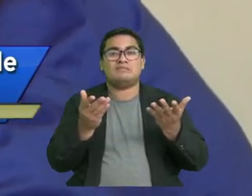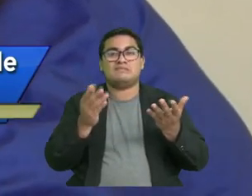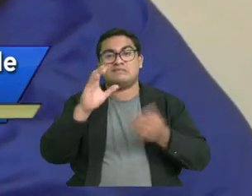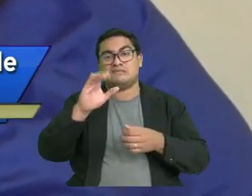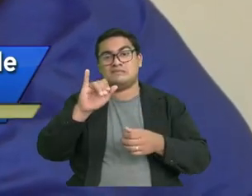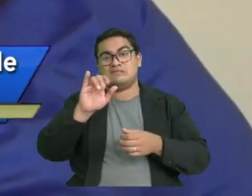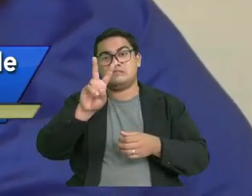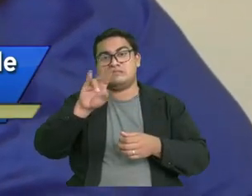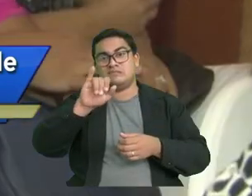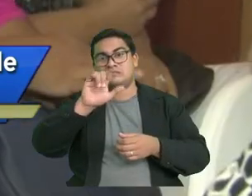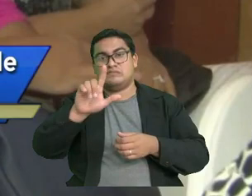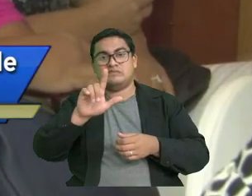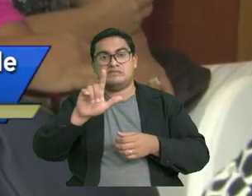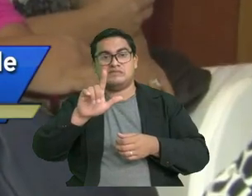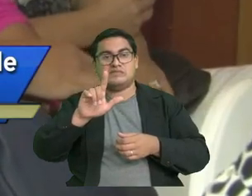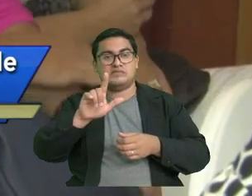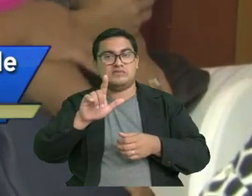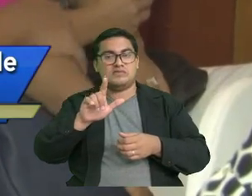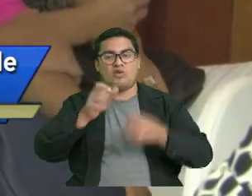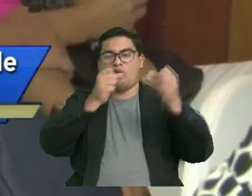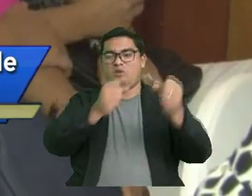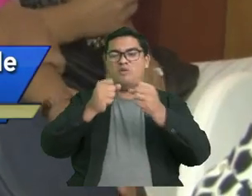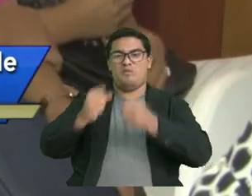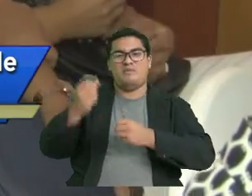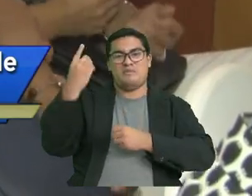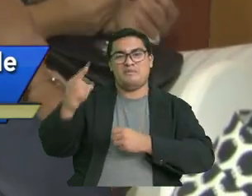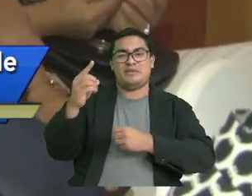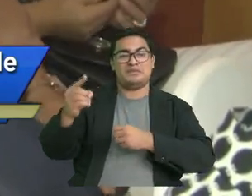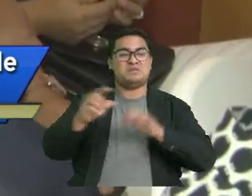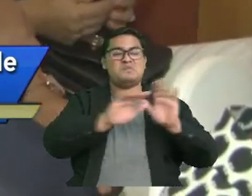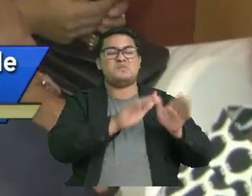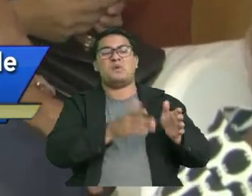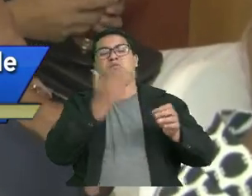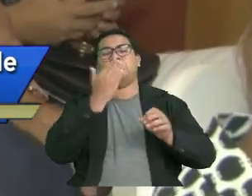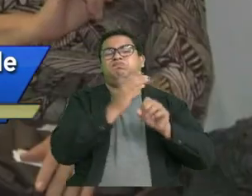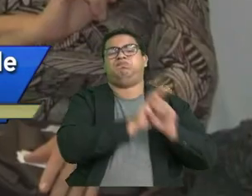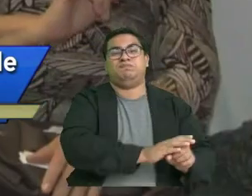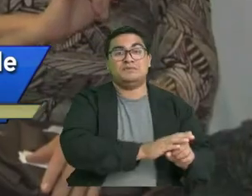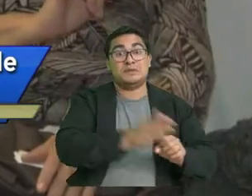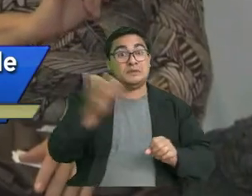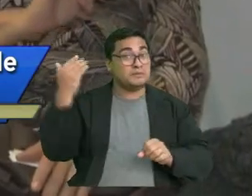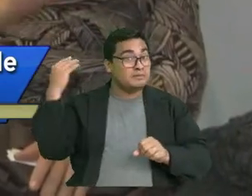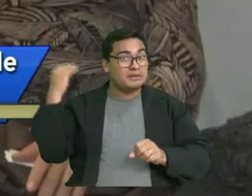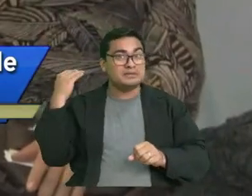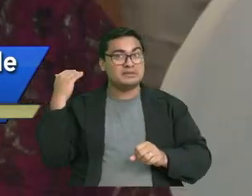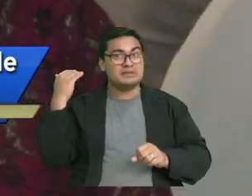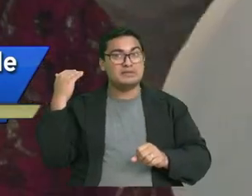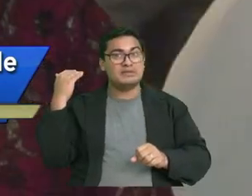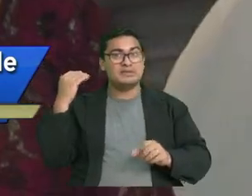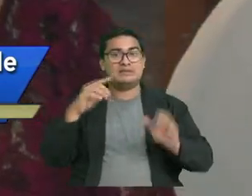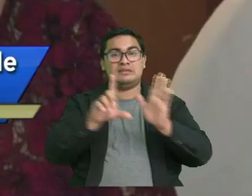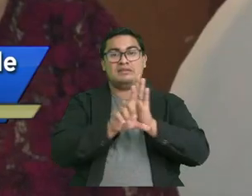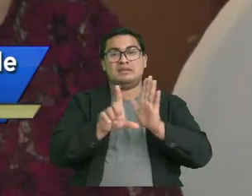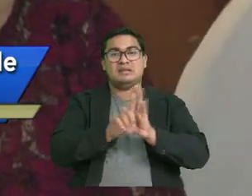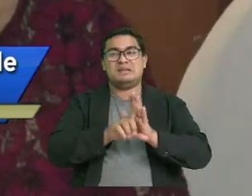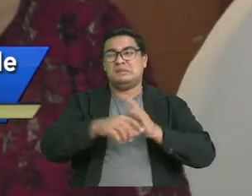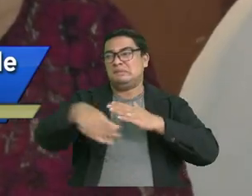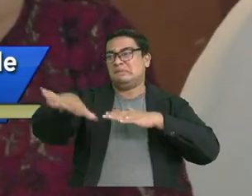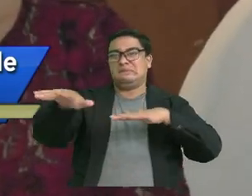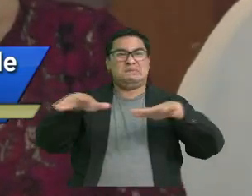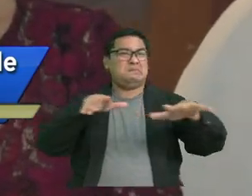civil y patriarcal. Entonces, esos enfoques que habían, estaban las leyes